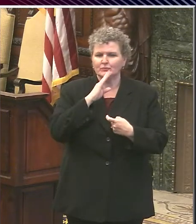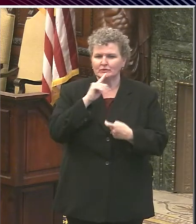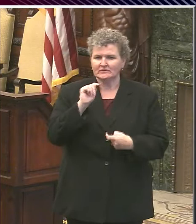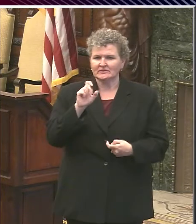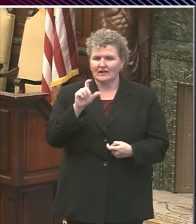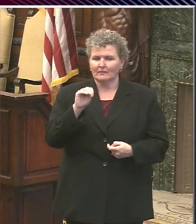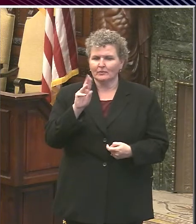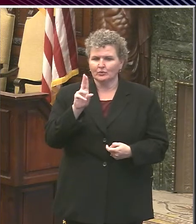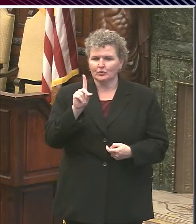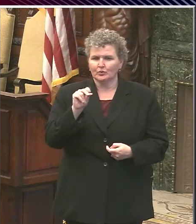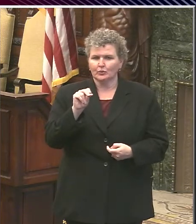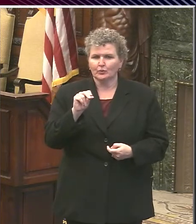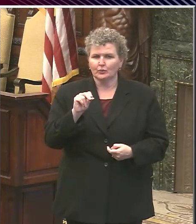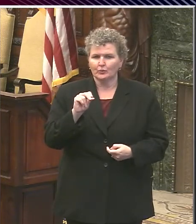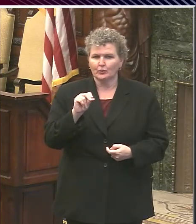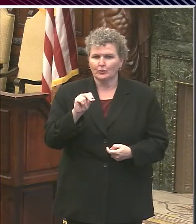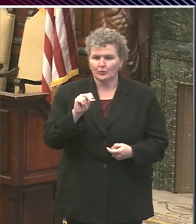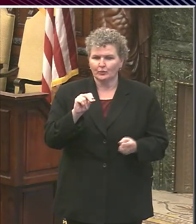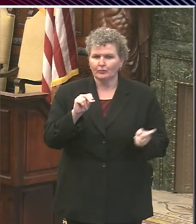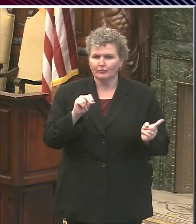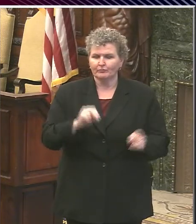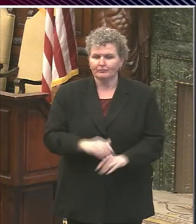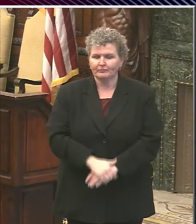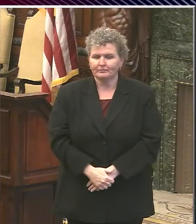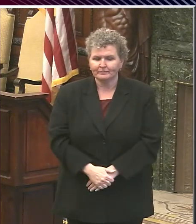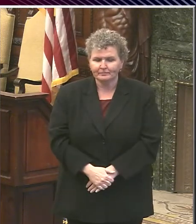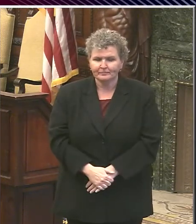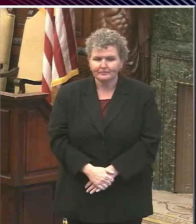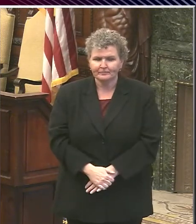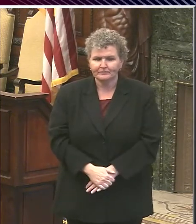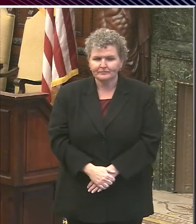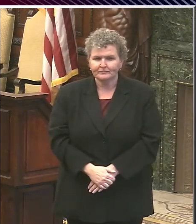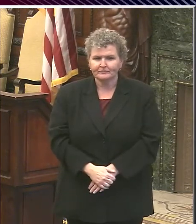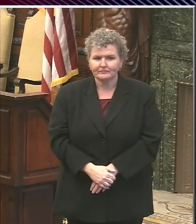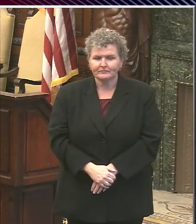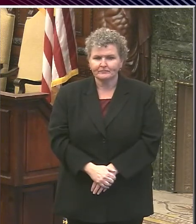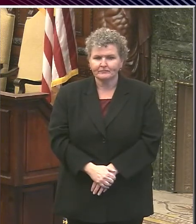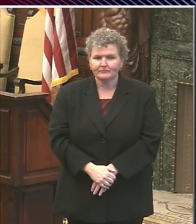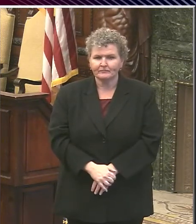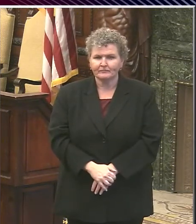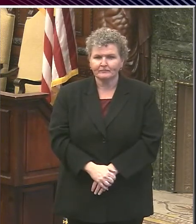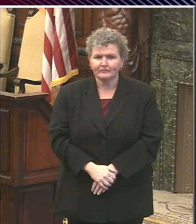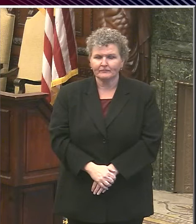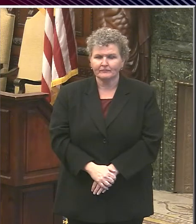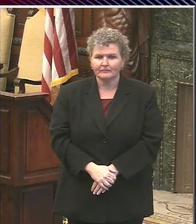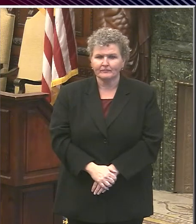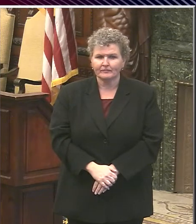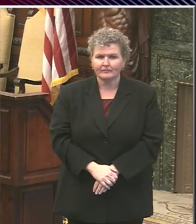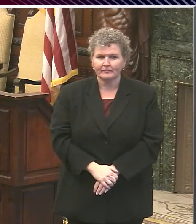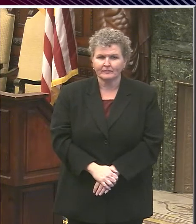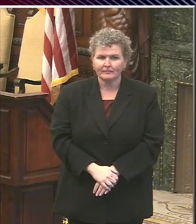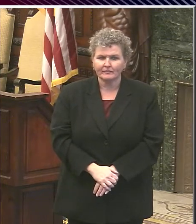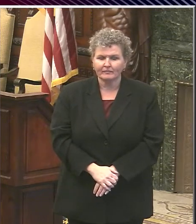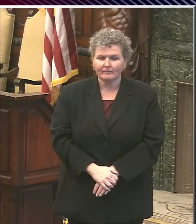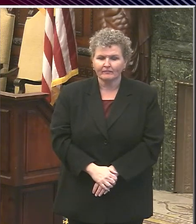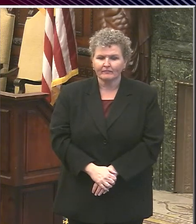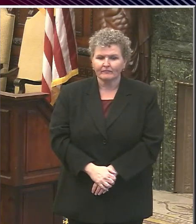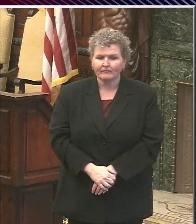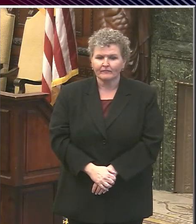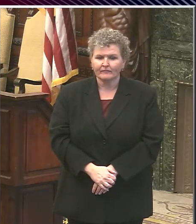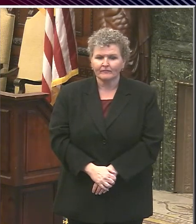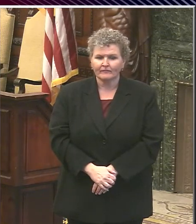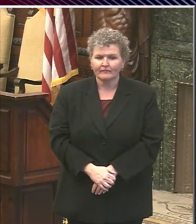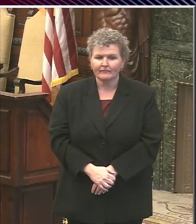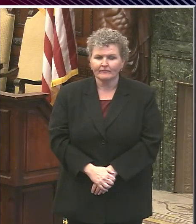Buenas tardes. Mi pregunta es sobre el programa de ejecuciones. Me gustaría saber para los